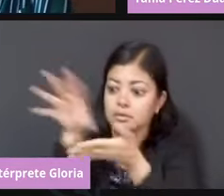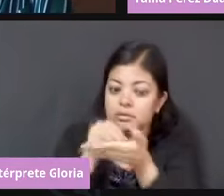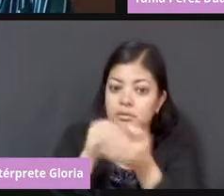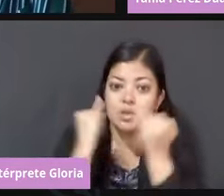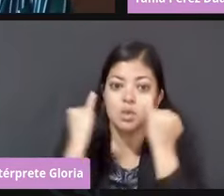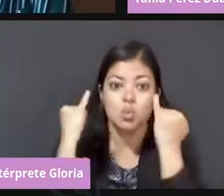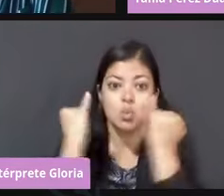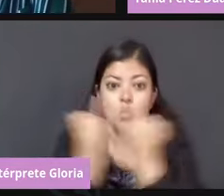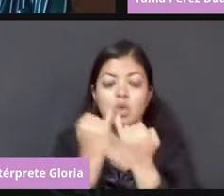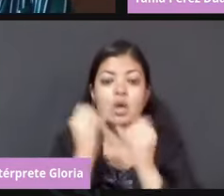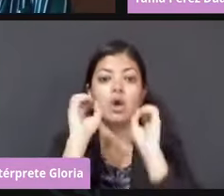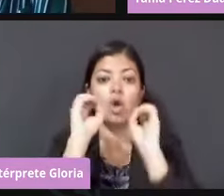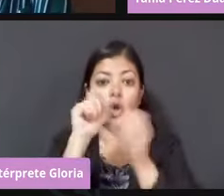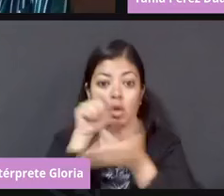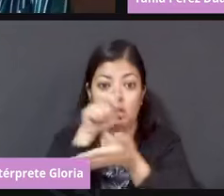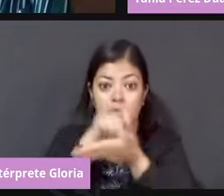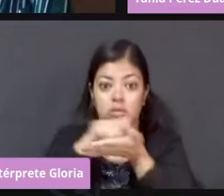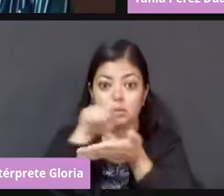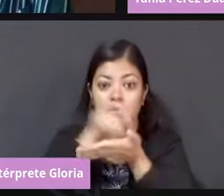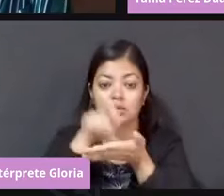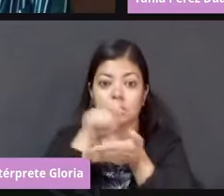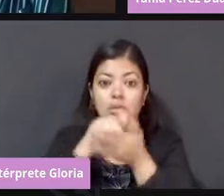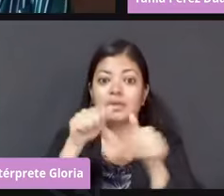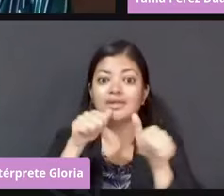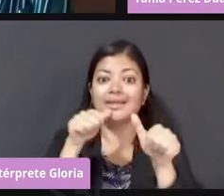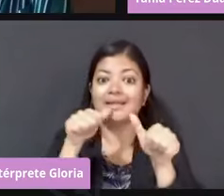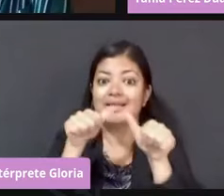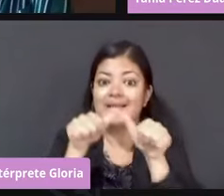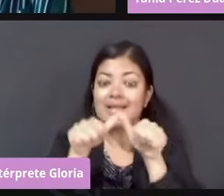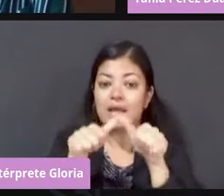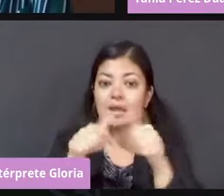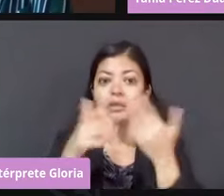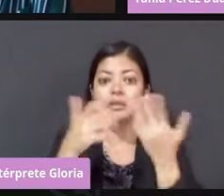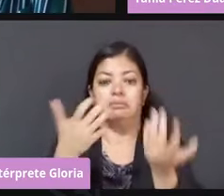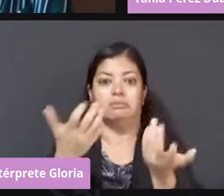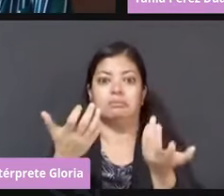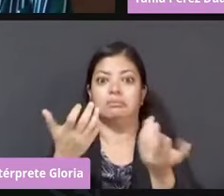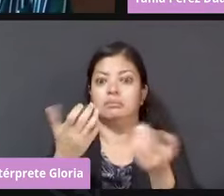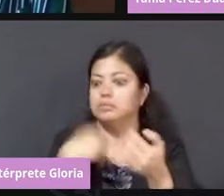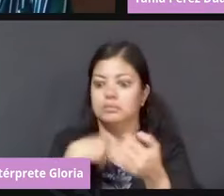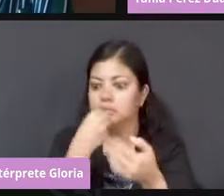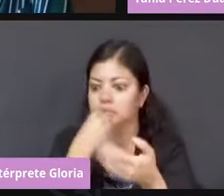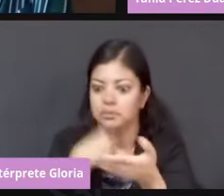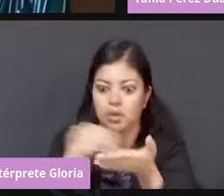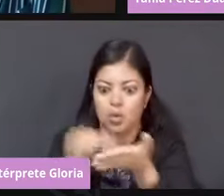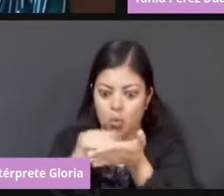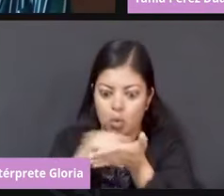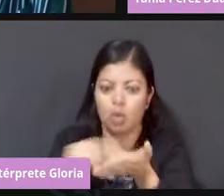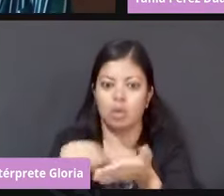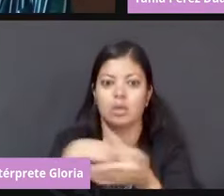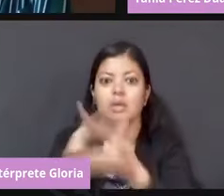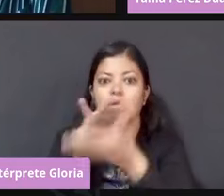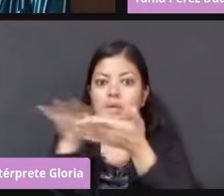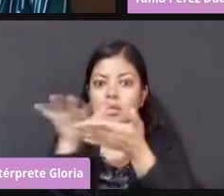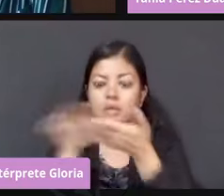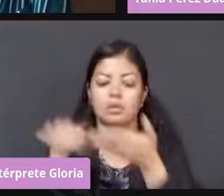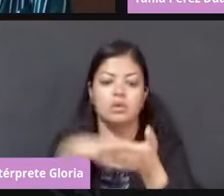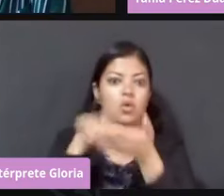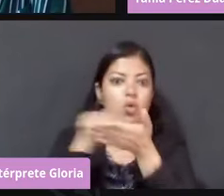realmente escribir y querer hacer la letra de cierta forma y entonces borro y borro o vuelvo a leer y no